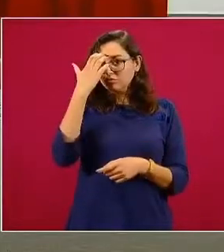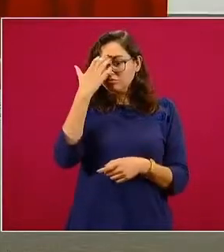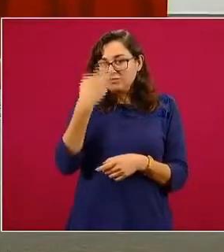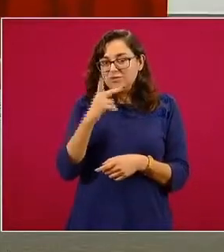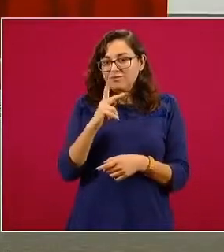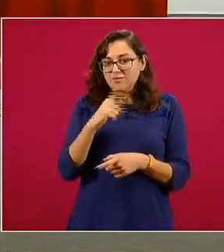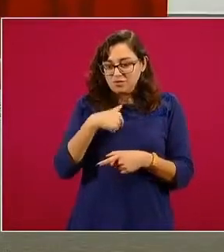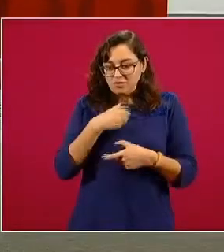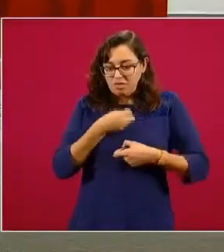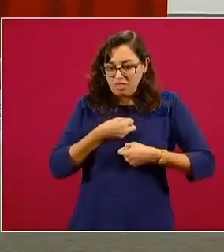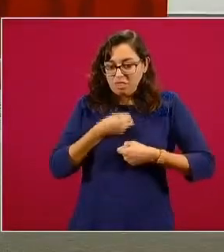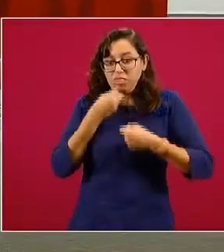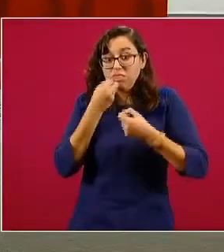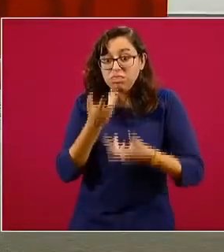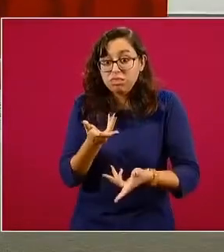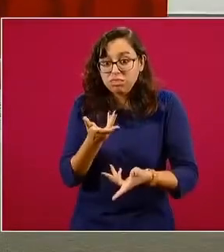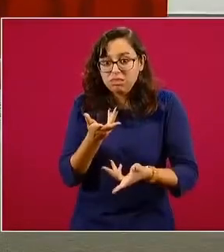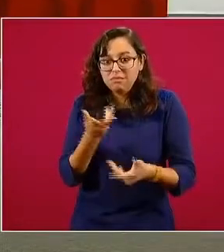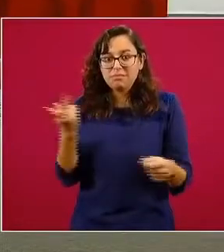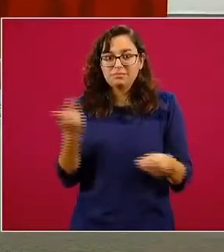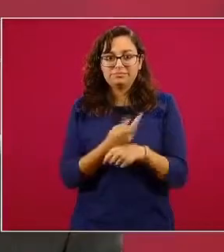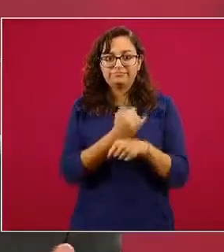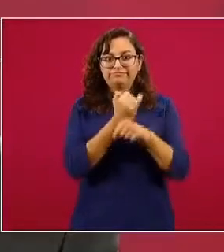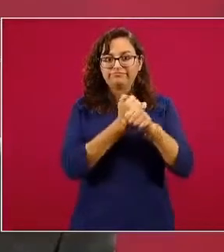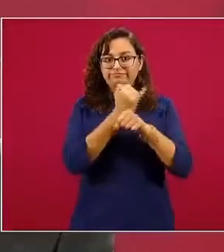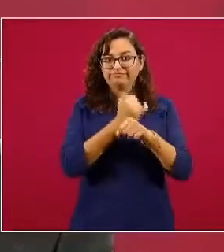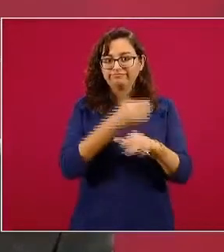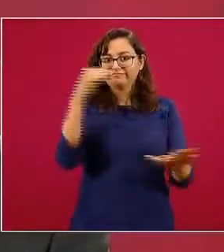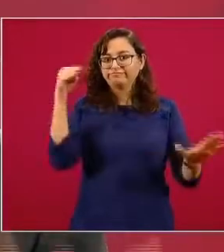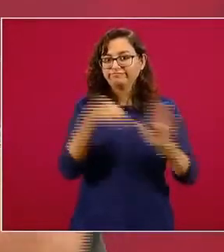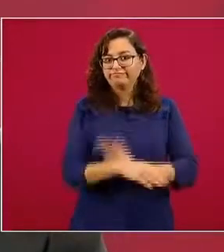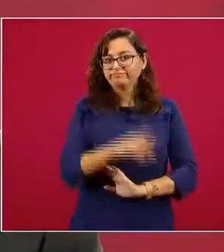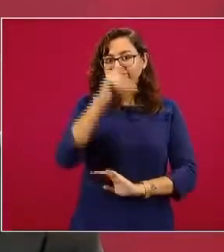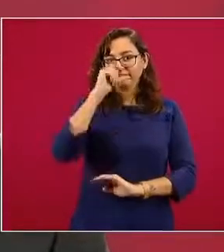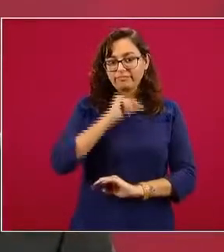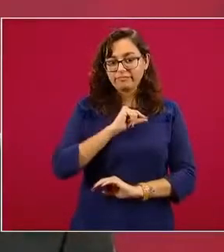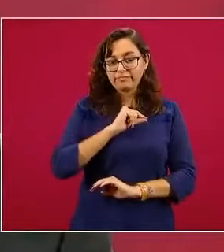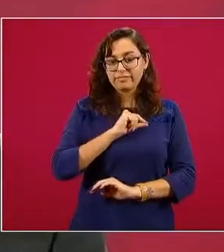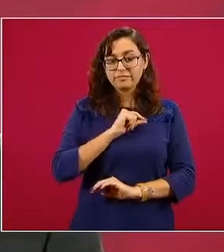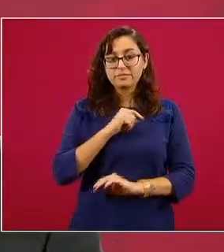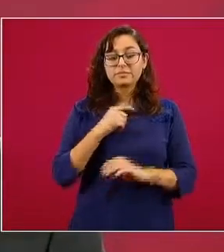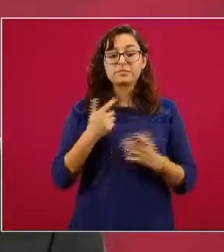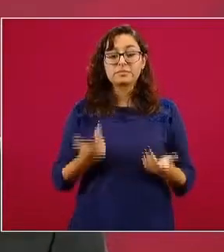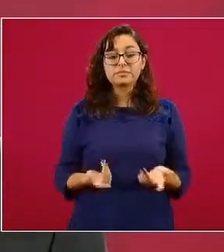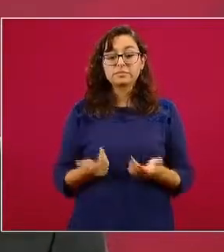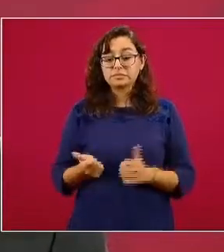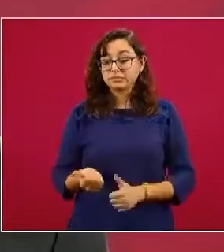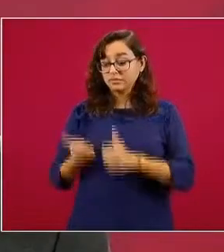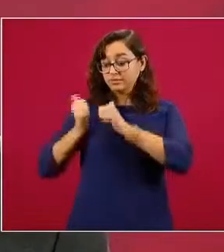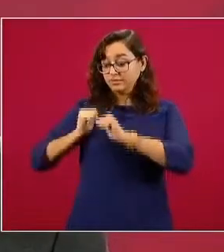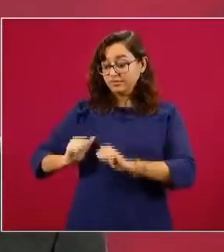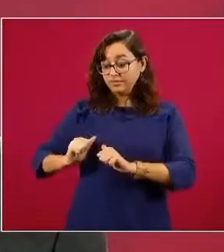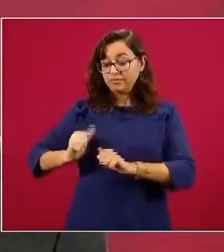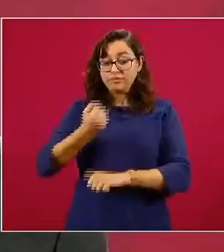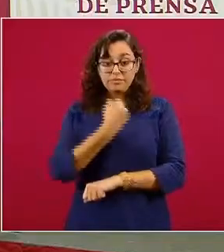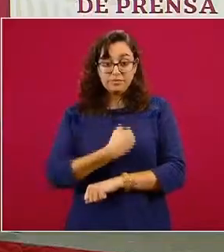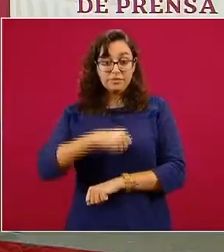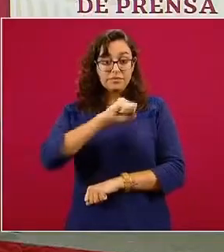es que la autoridad sanitaria fue notificada el 7 de